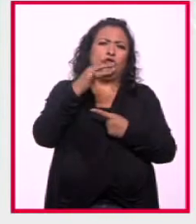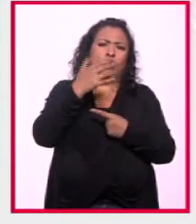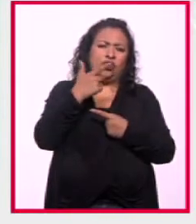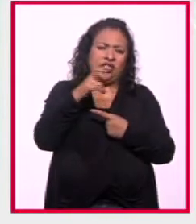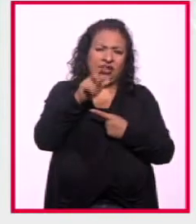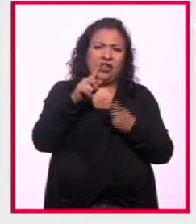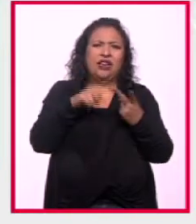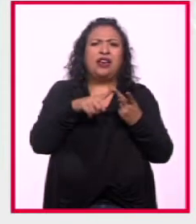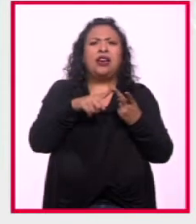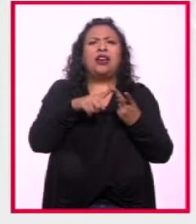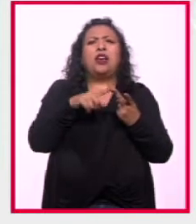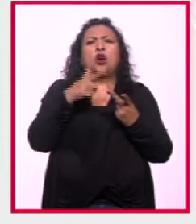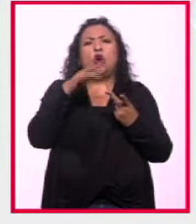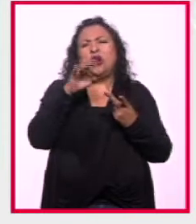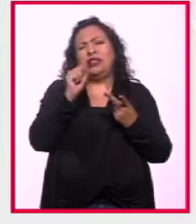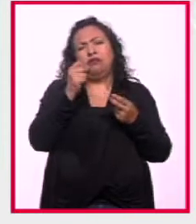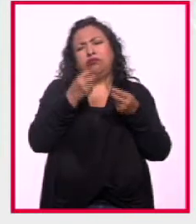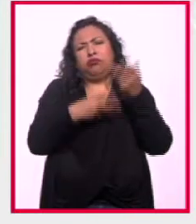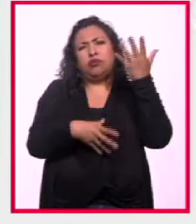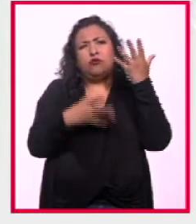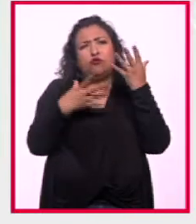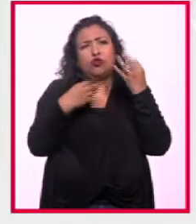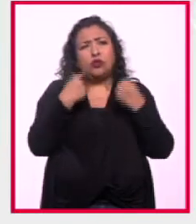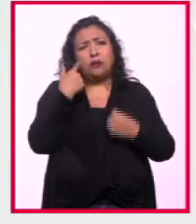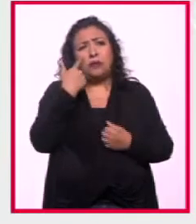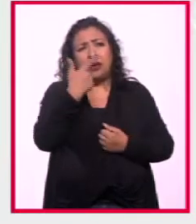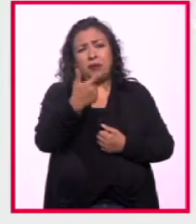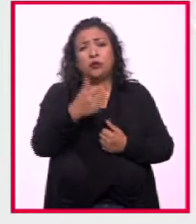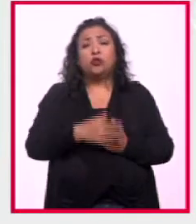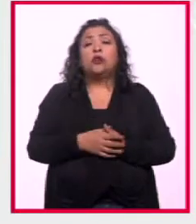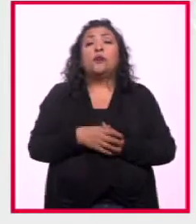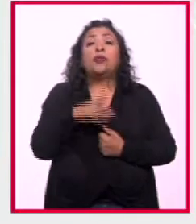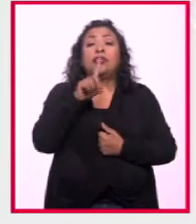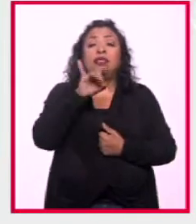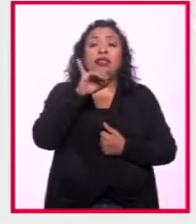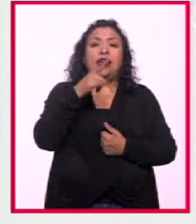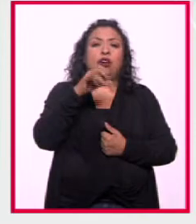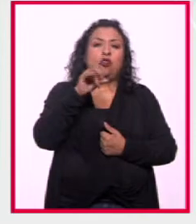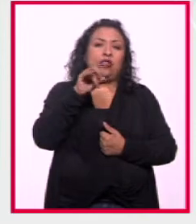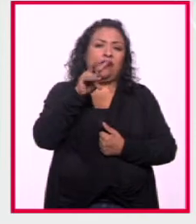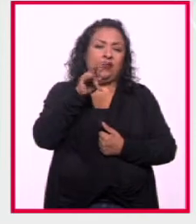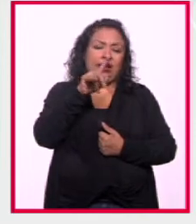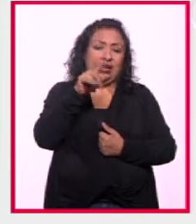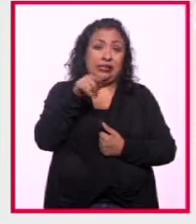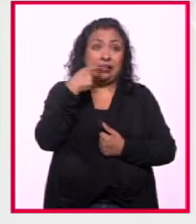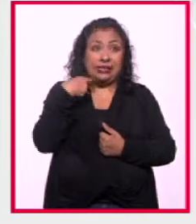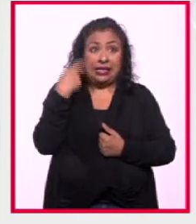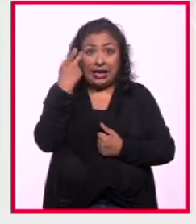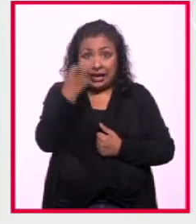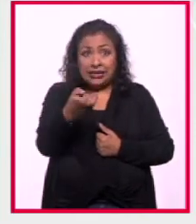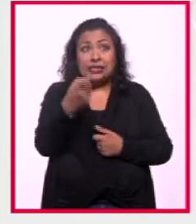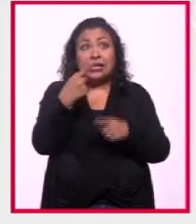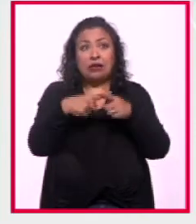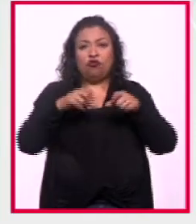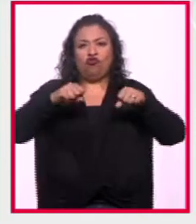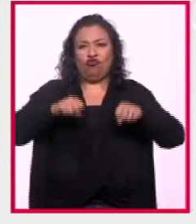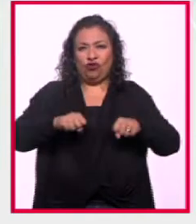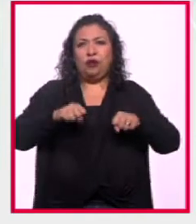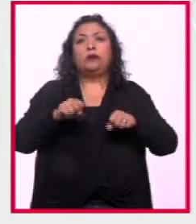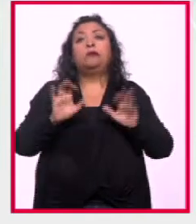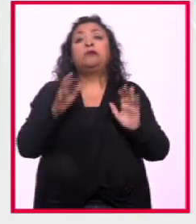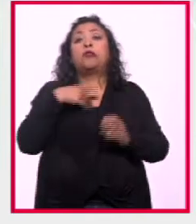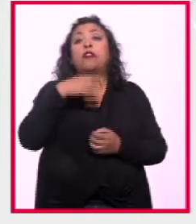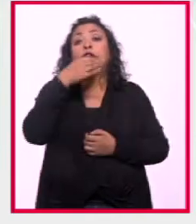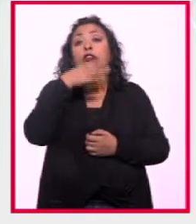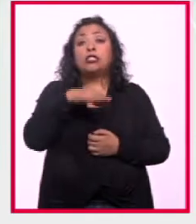yougov under west en fin ahí tenemos a las máquinas que es justo quién está allí y bueno